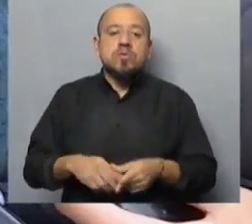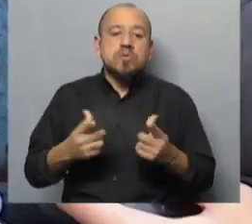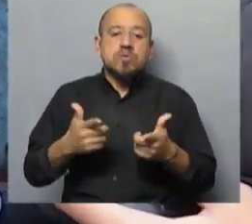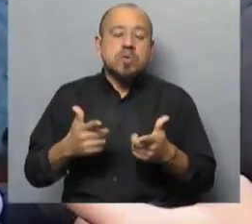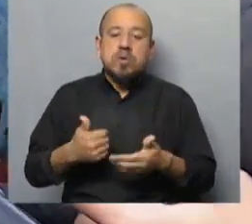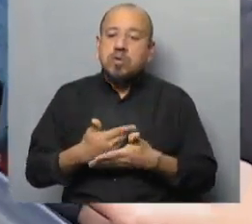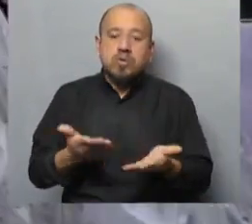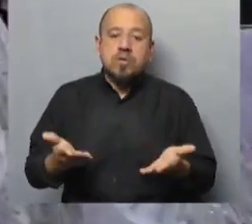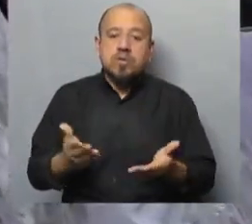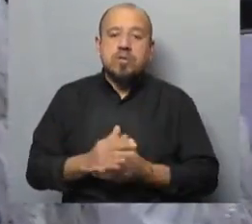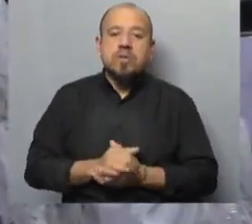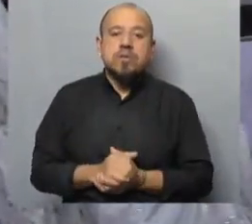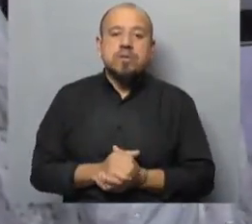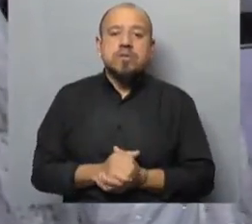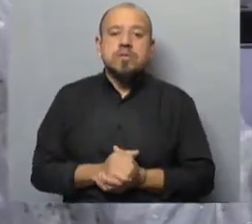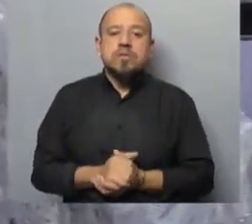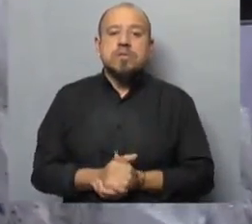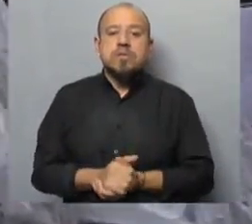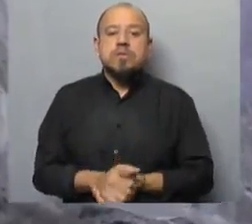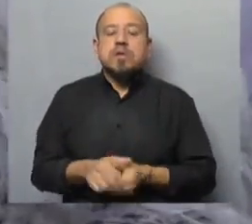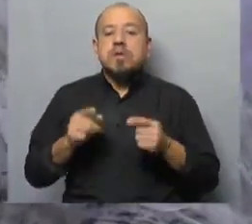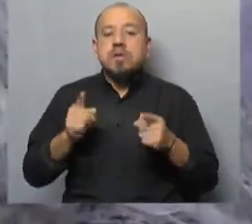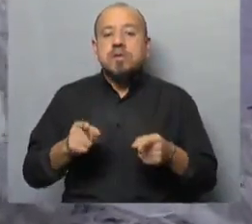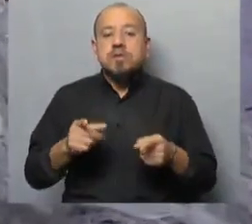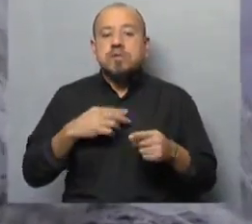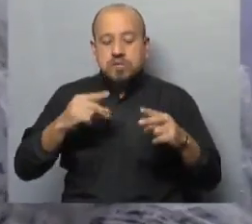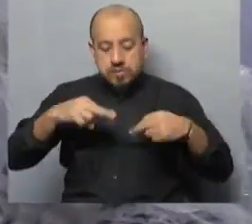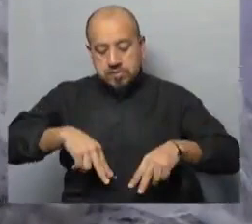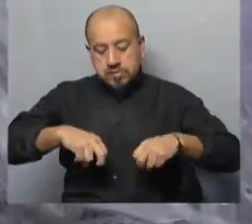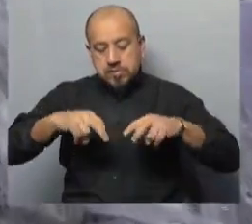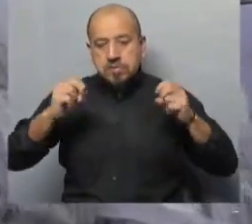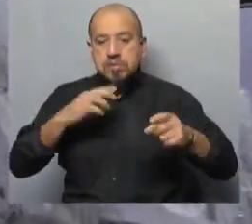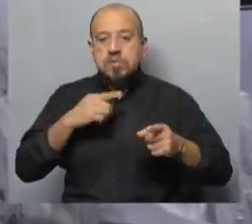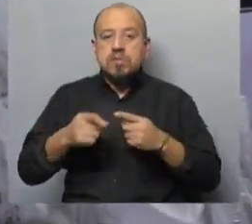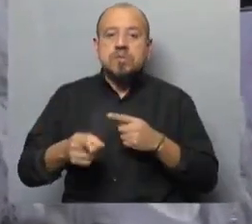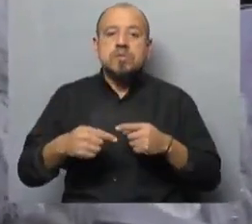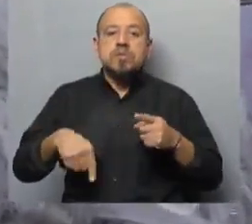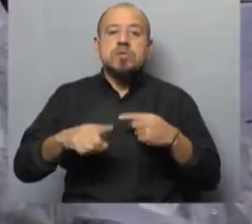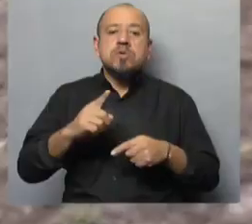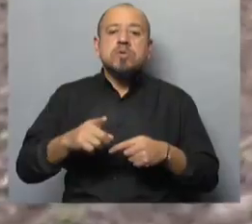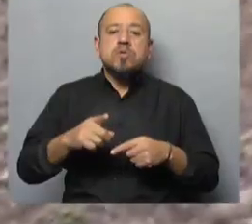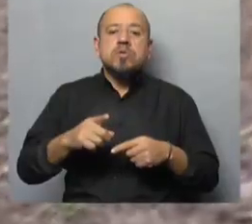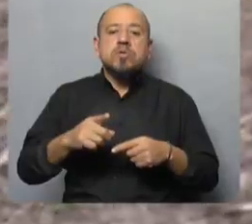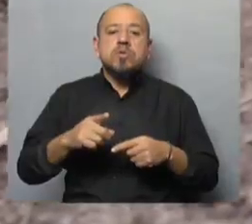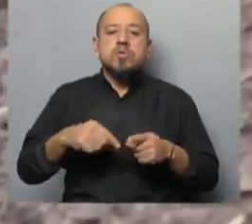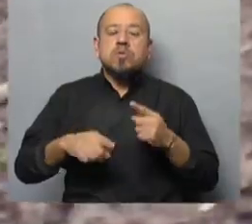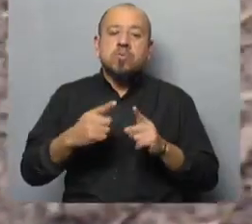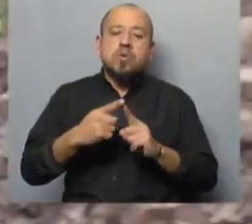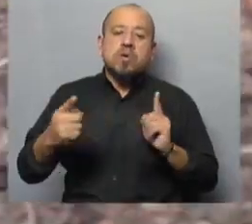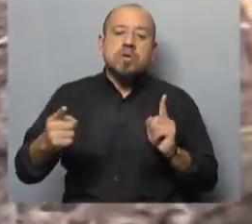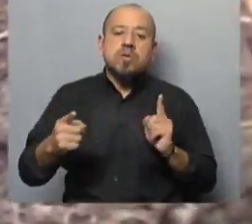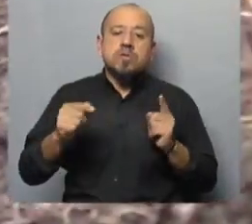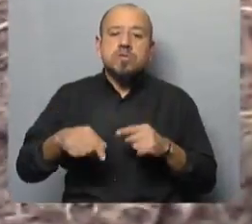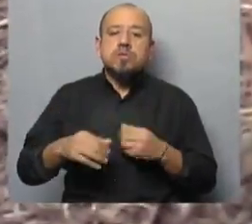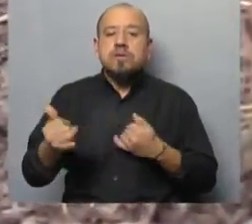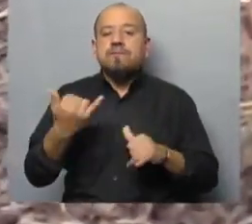entregados en esta oportunidad las excavaciones se concentran en un predio de una manzana de extensión a partir de